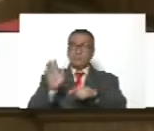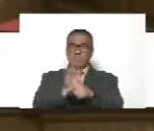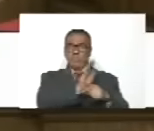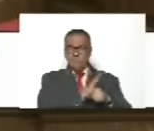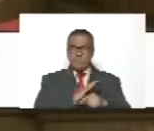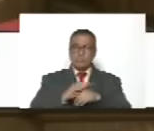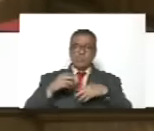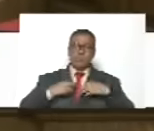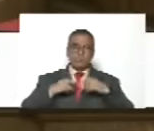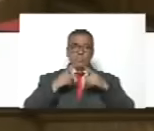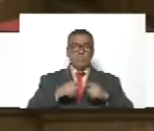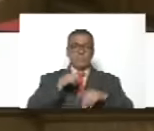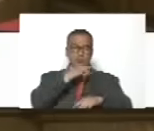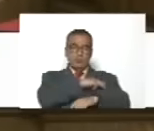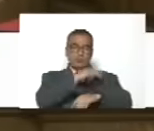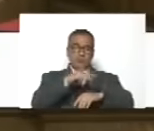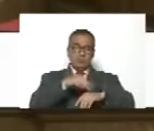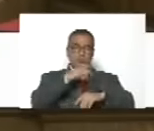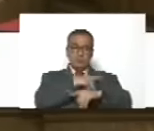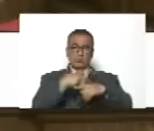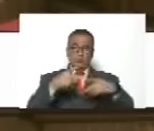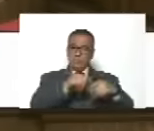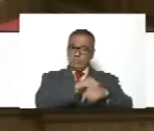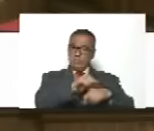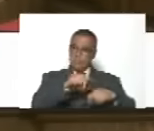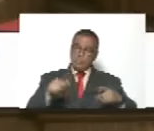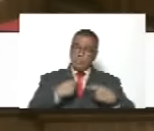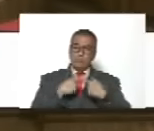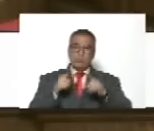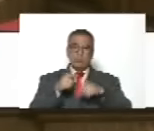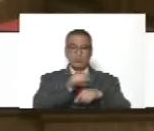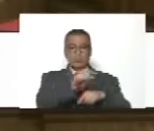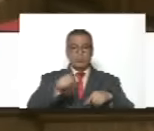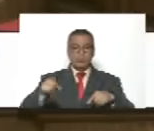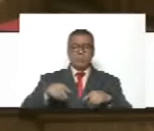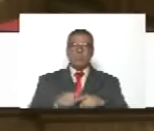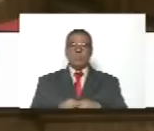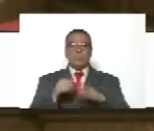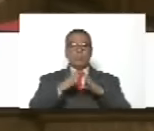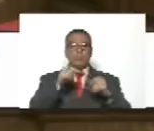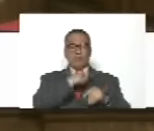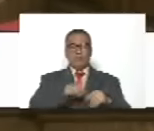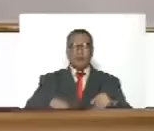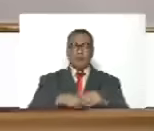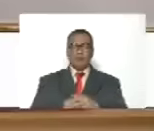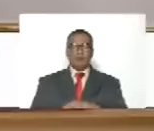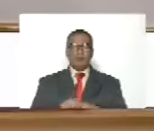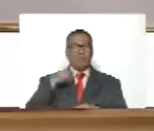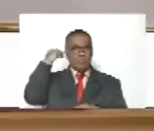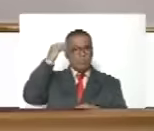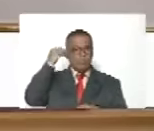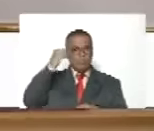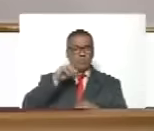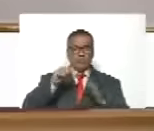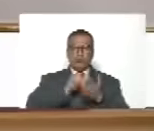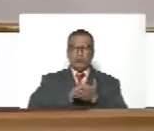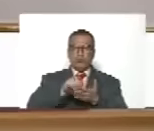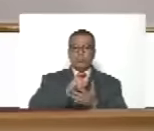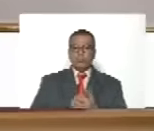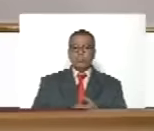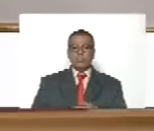proteger la salud o la moral pública, o los derechos y libertades de los demás. Es todo, ciudadano presidente. En consideración el artículo.